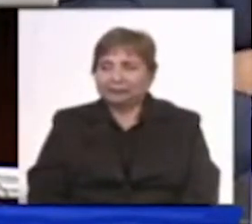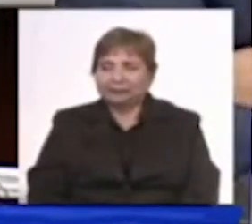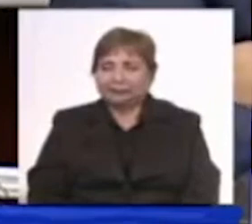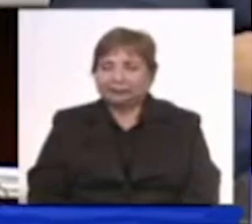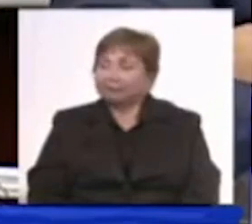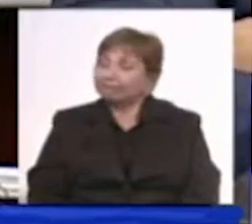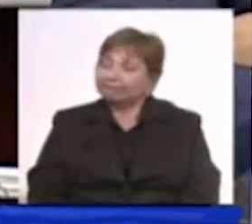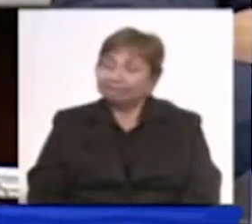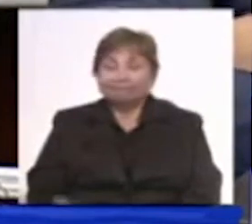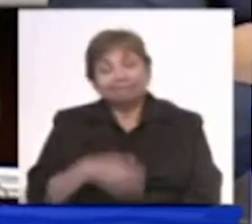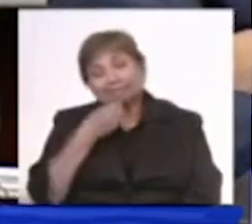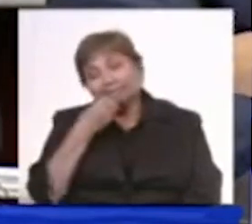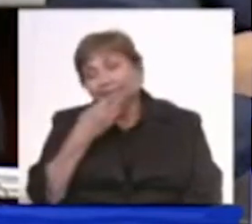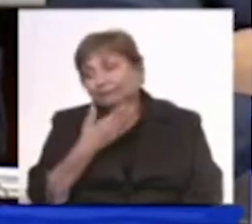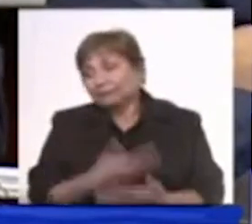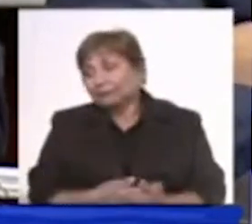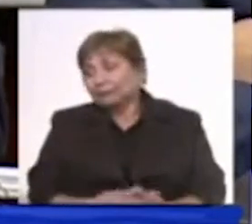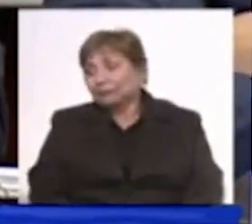Bueno,